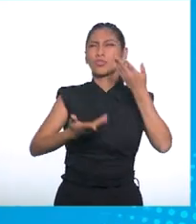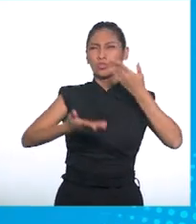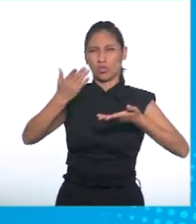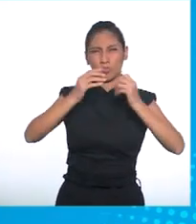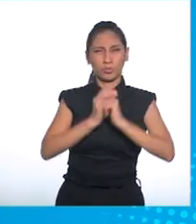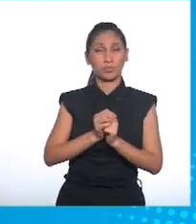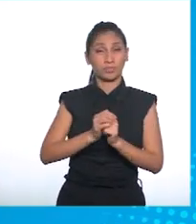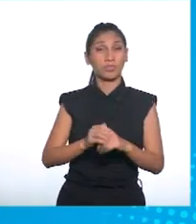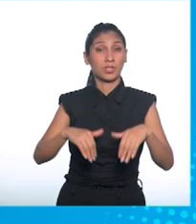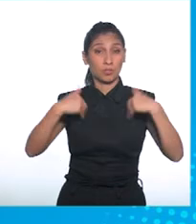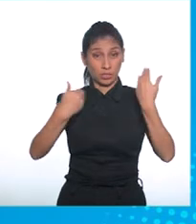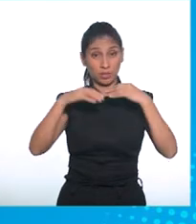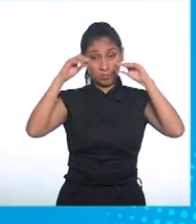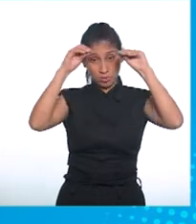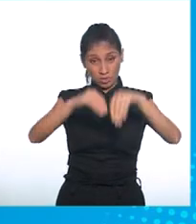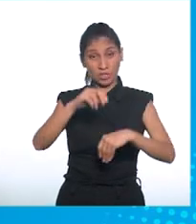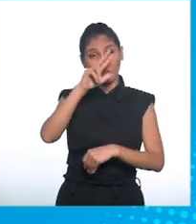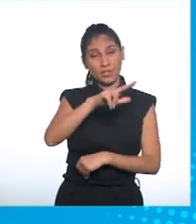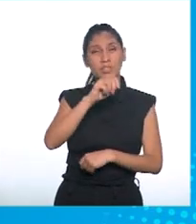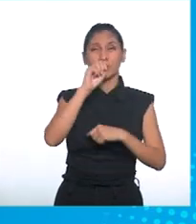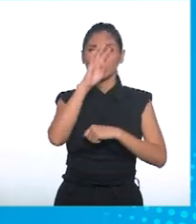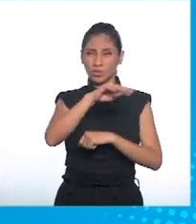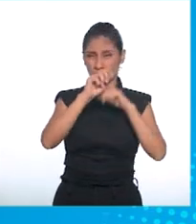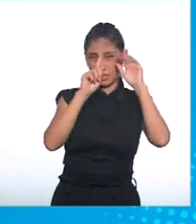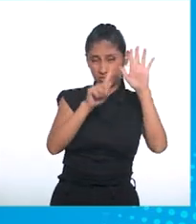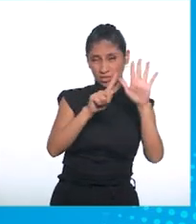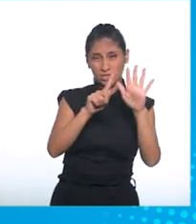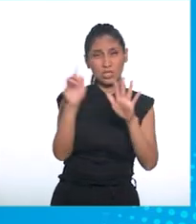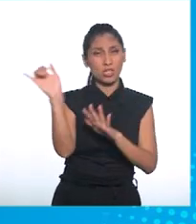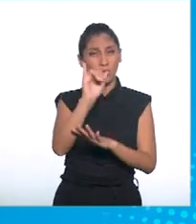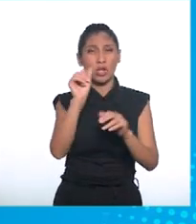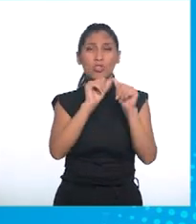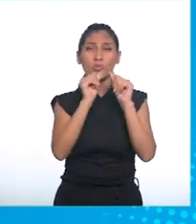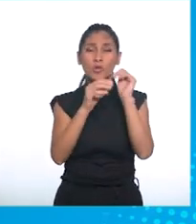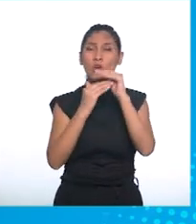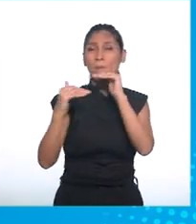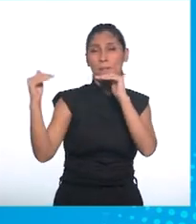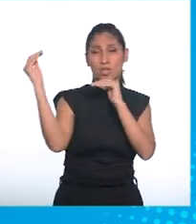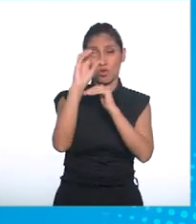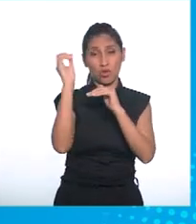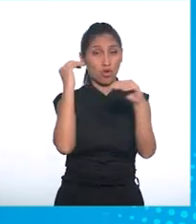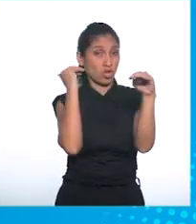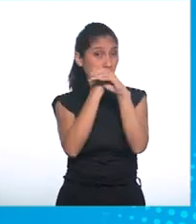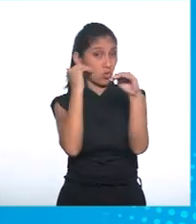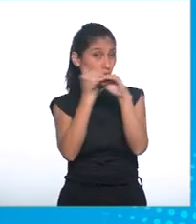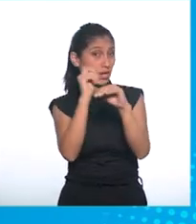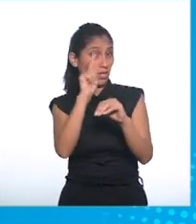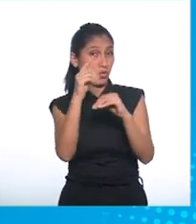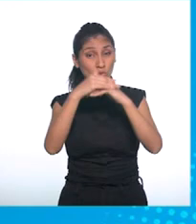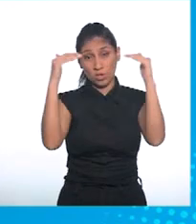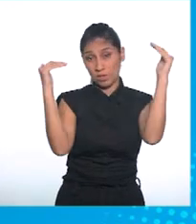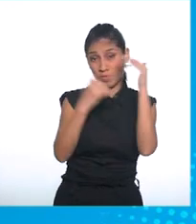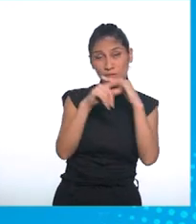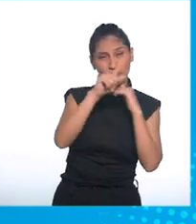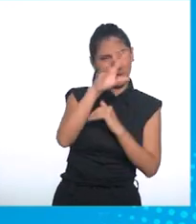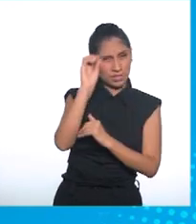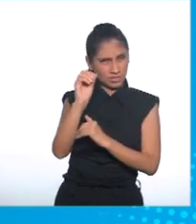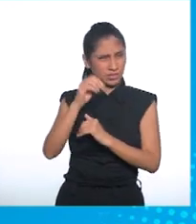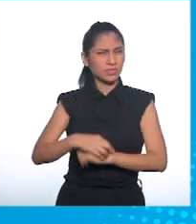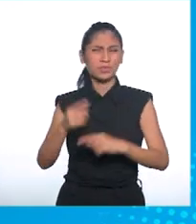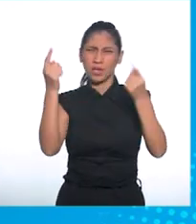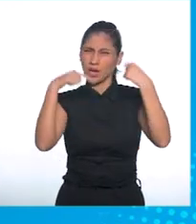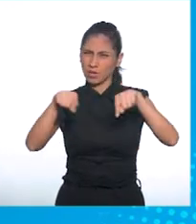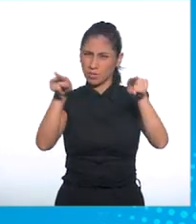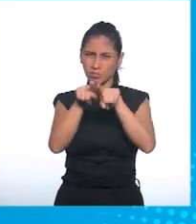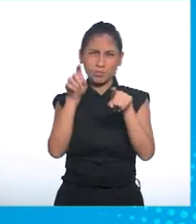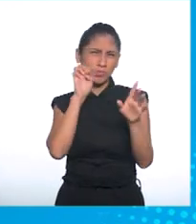consigue representando 346 como un número mayor o igual que 1 y menor que 10. En este